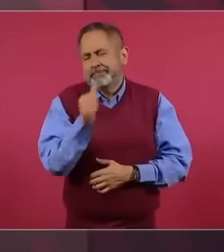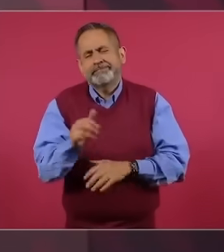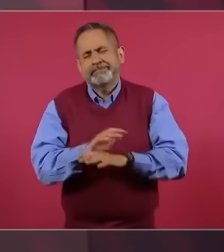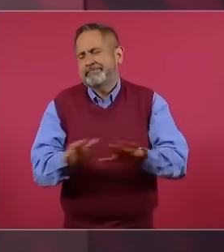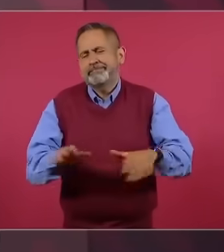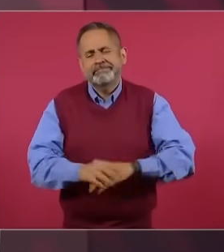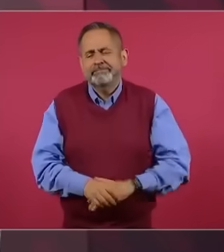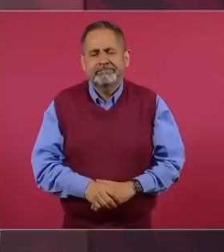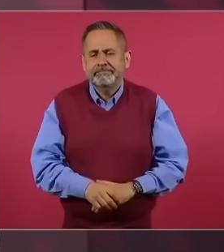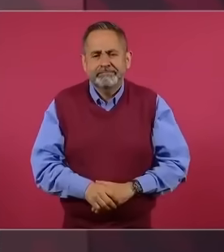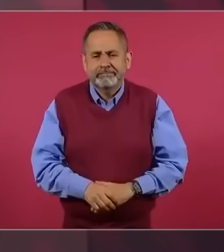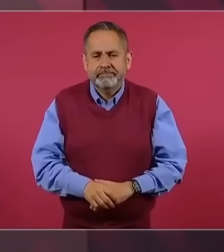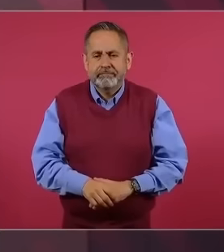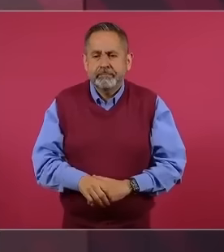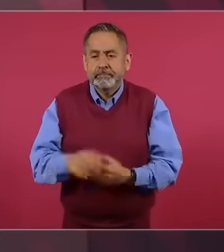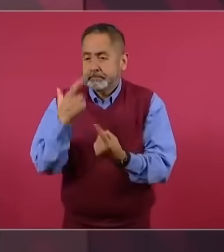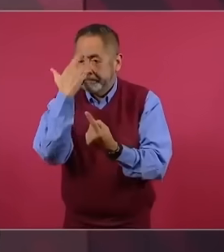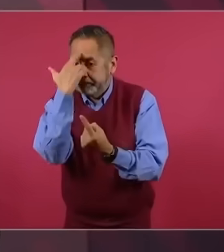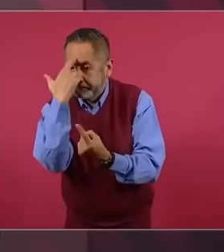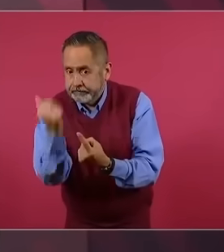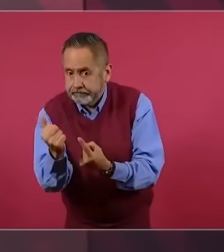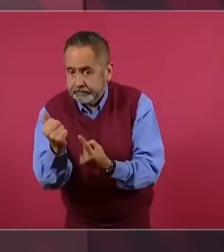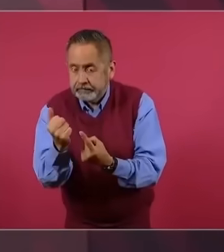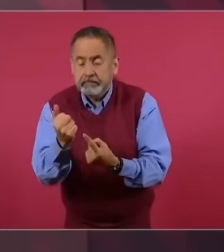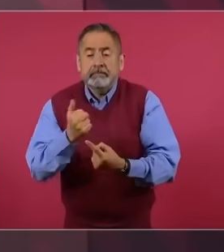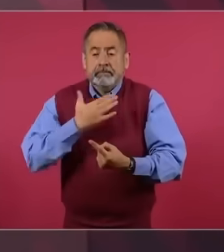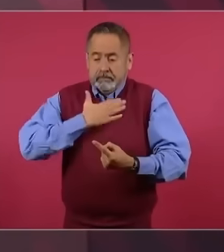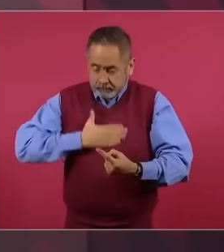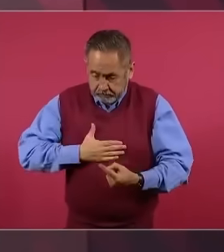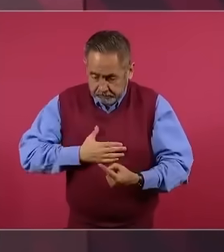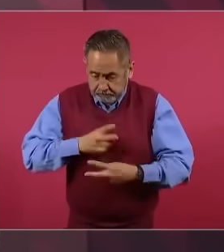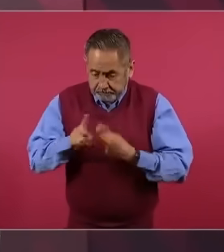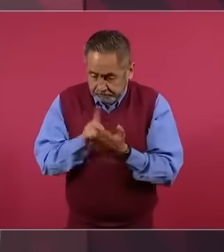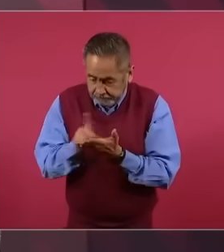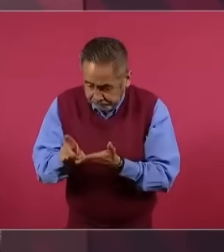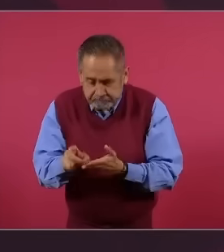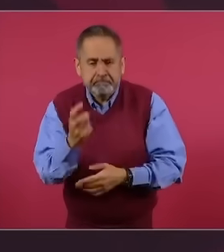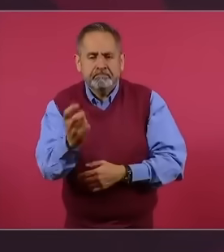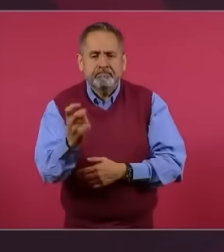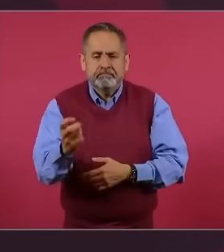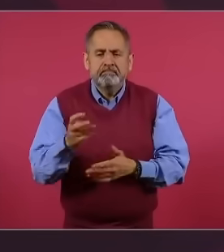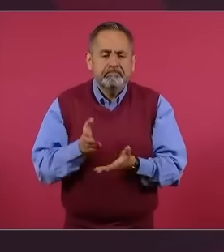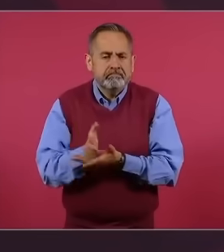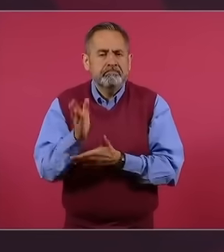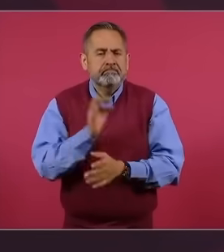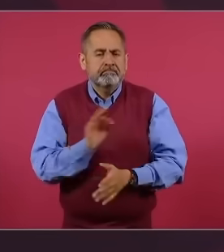decía. Todo por la razón y el derecho.